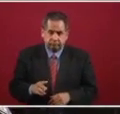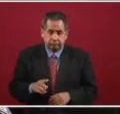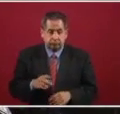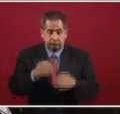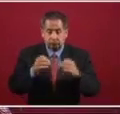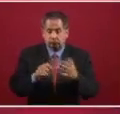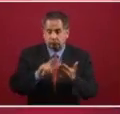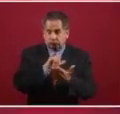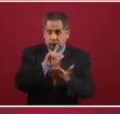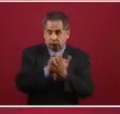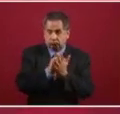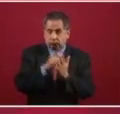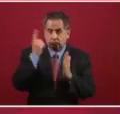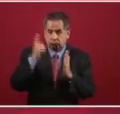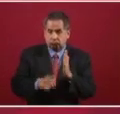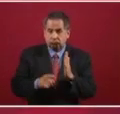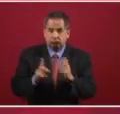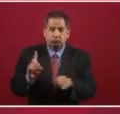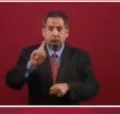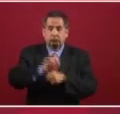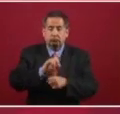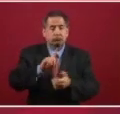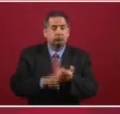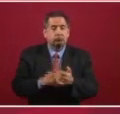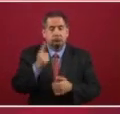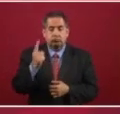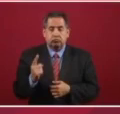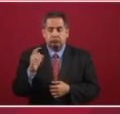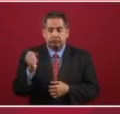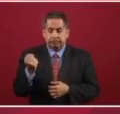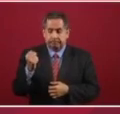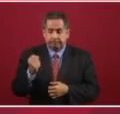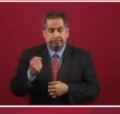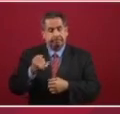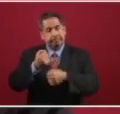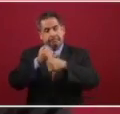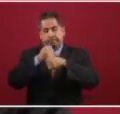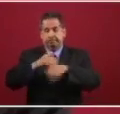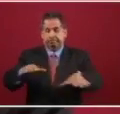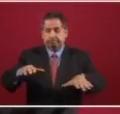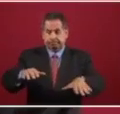legalmente el día primero de septiembre.